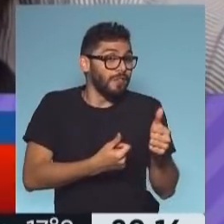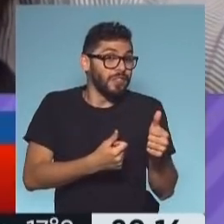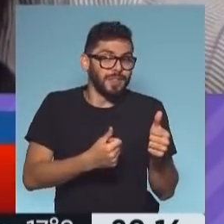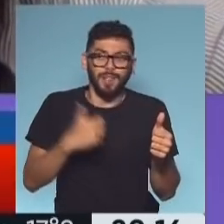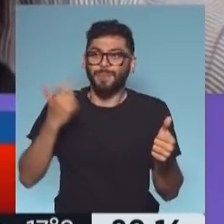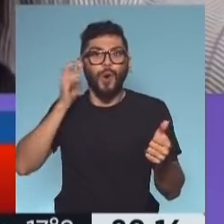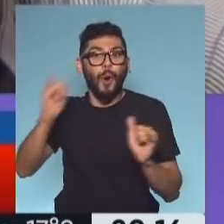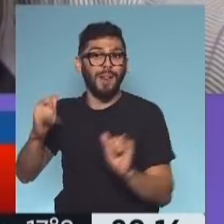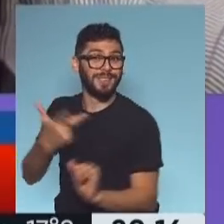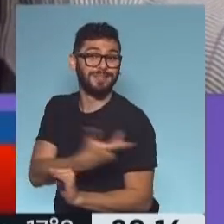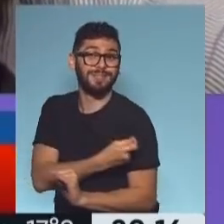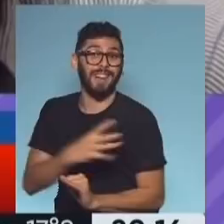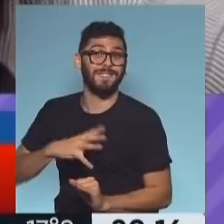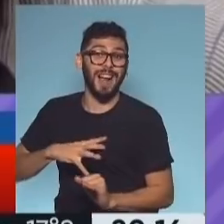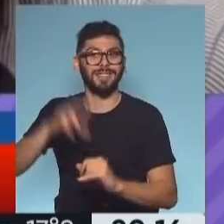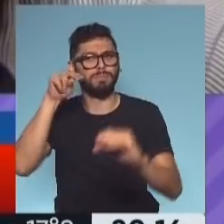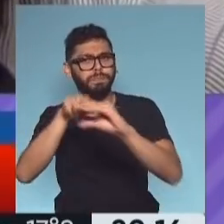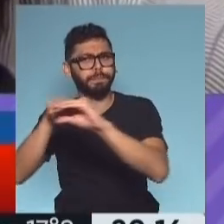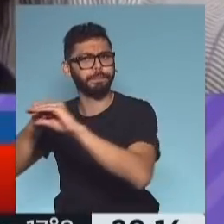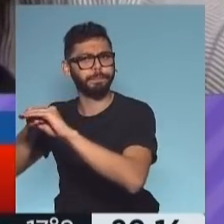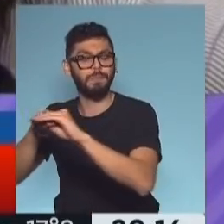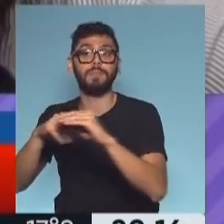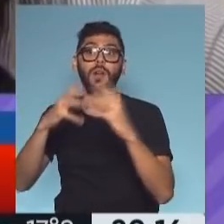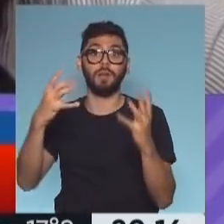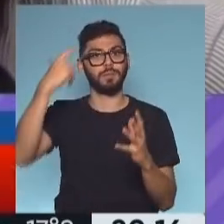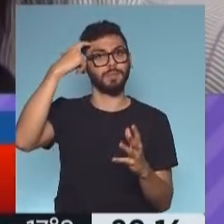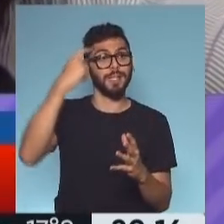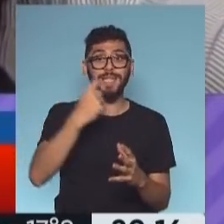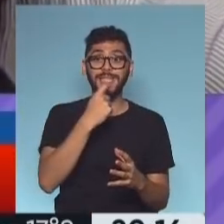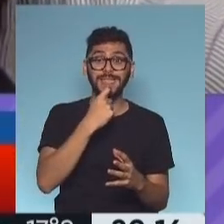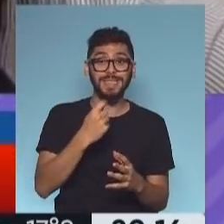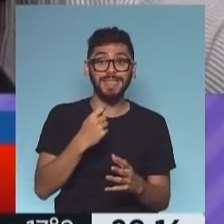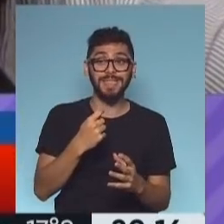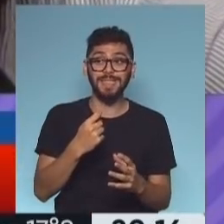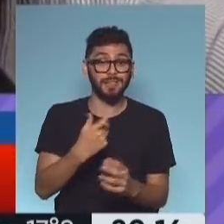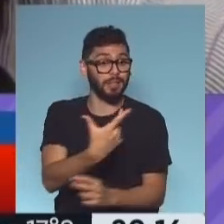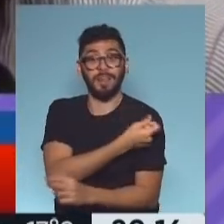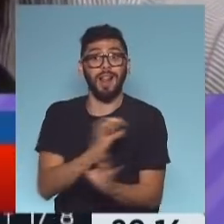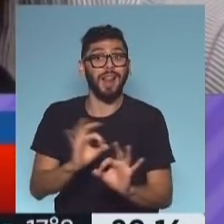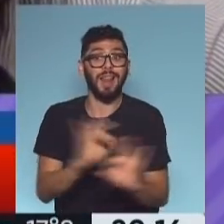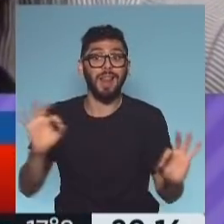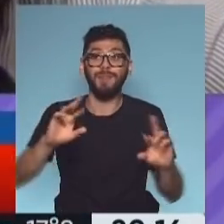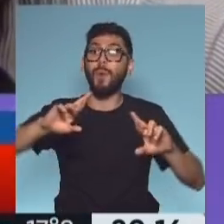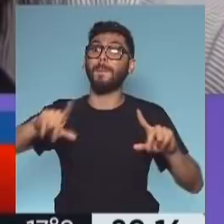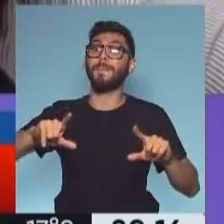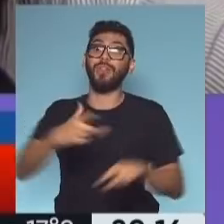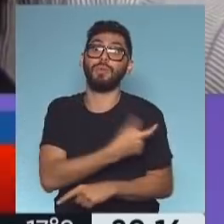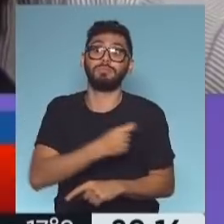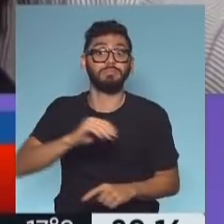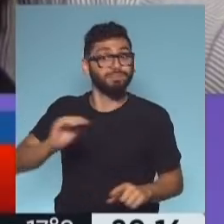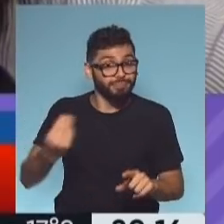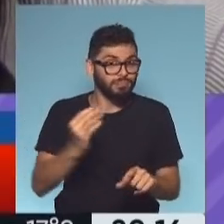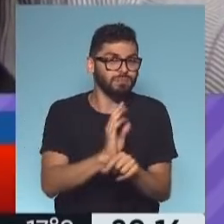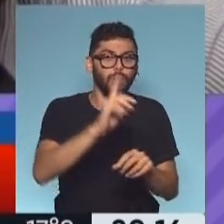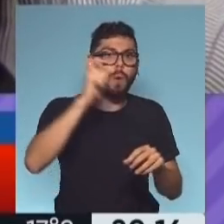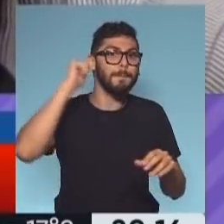ocupar las camas, y tiene que ver con que si no hubiera sido por la campaña de vacunación, estaríamos ya sobrepasados de la capacidad de atención con todos los adultos mayores